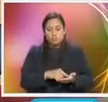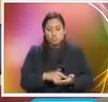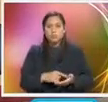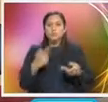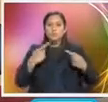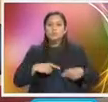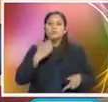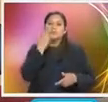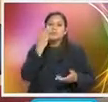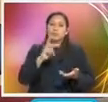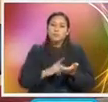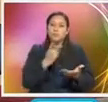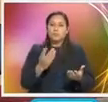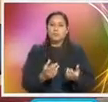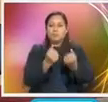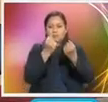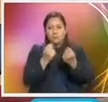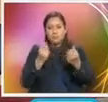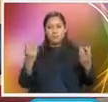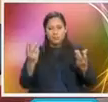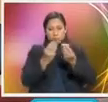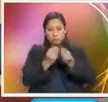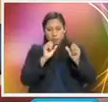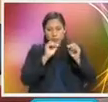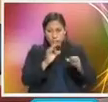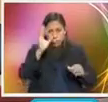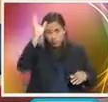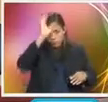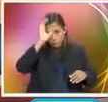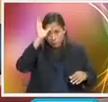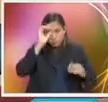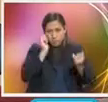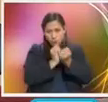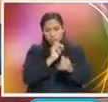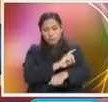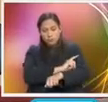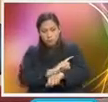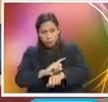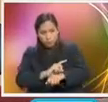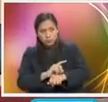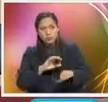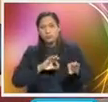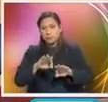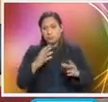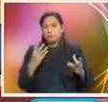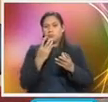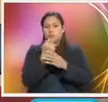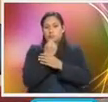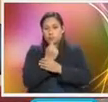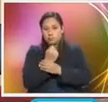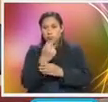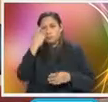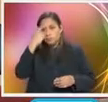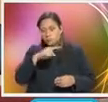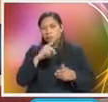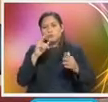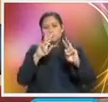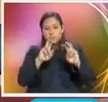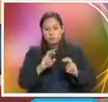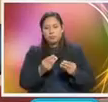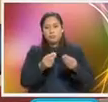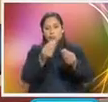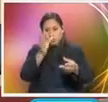desea recuperar y entonces juntos, Secretaría de Cultura y las delegaciones, trabajemos para llevar una oferta